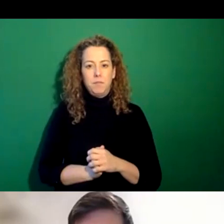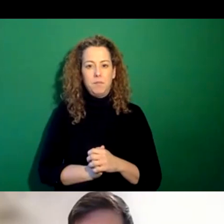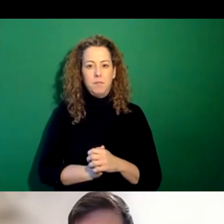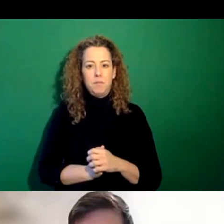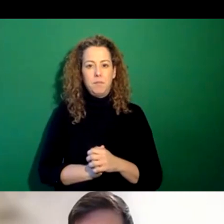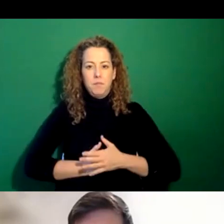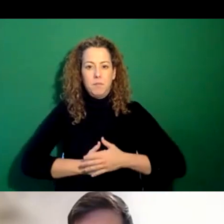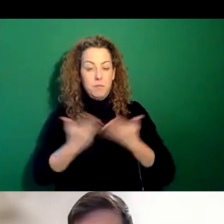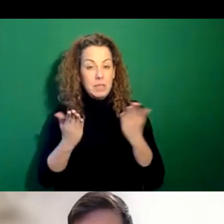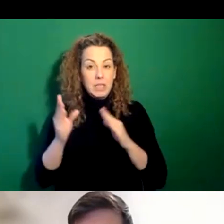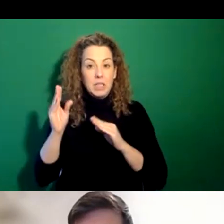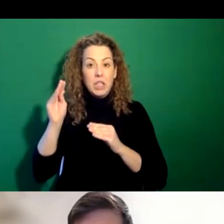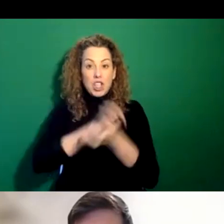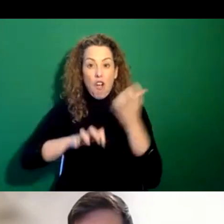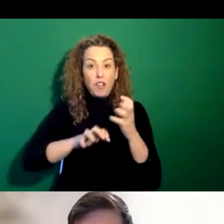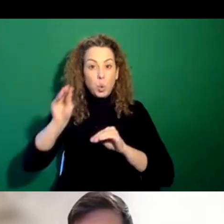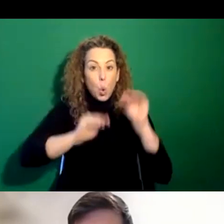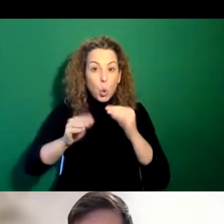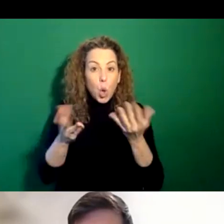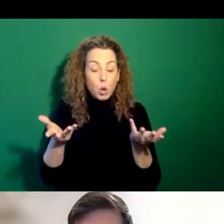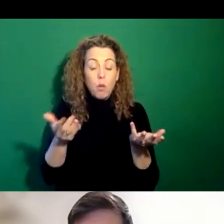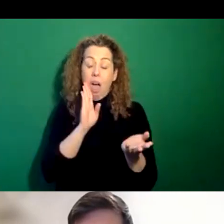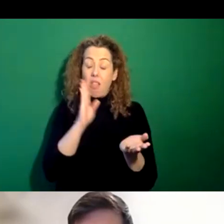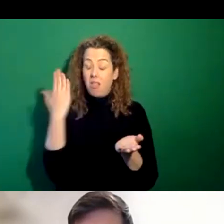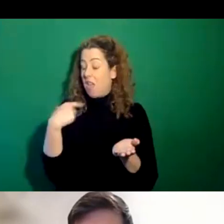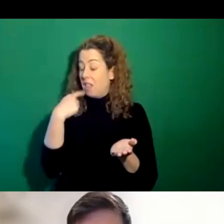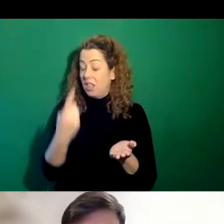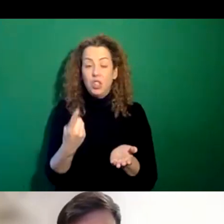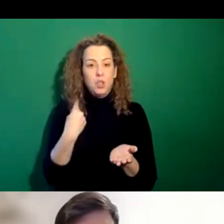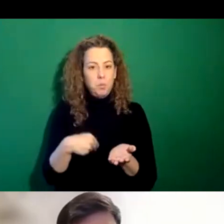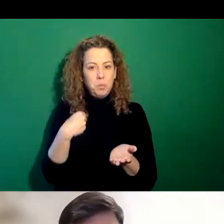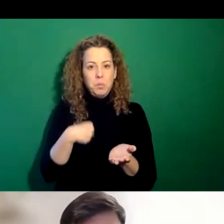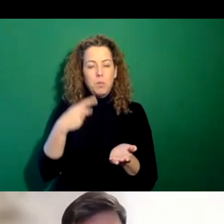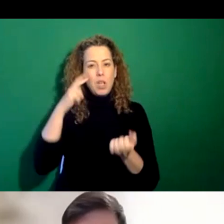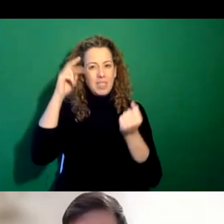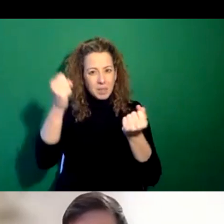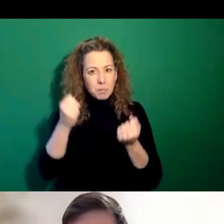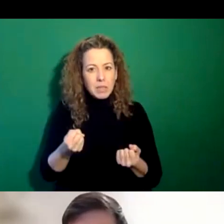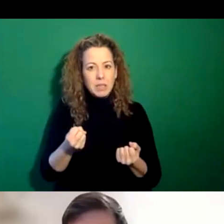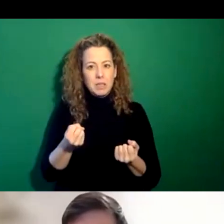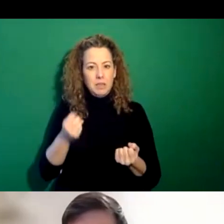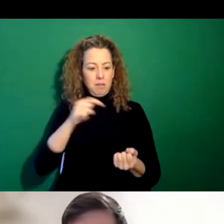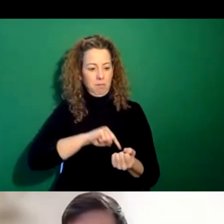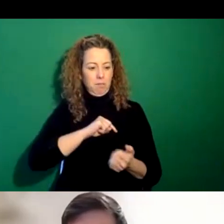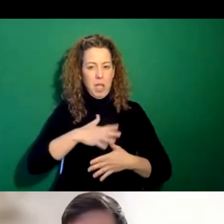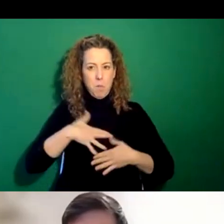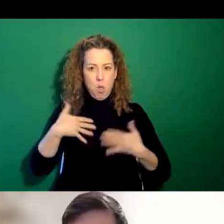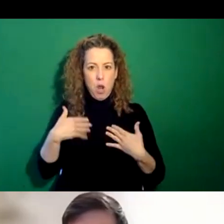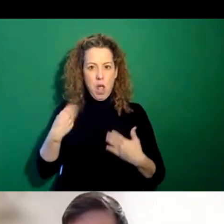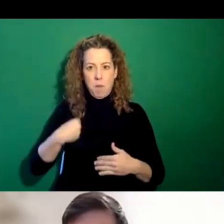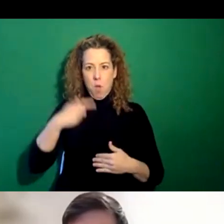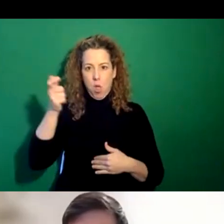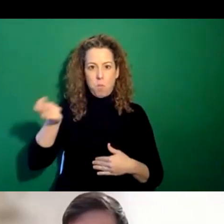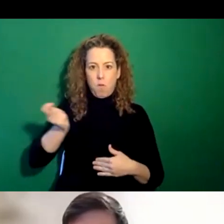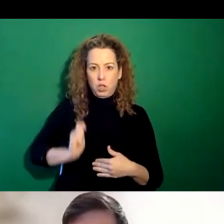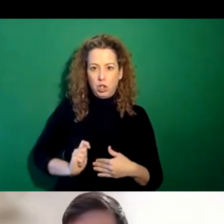En cuanto a resolución de conflictos, o volviendo a lo mismo que decía, ¿no? En cuanto a esa expertez emocional por parte de los